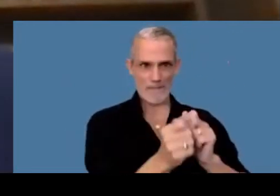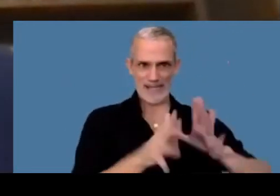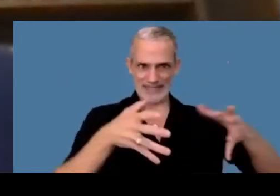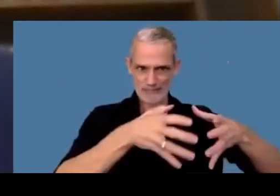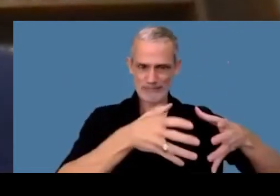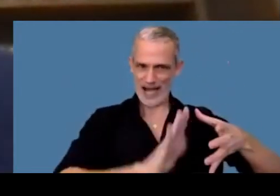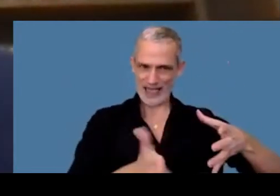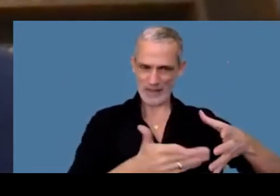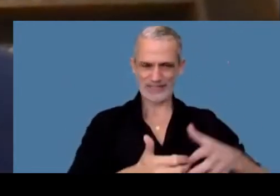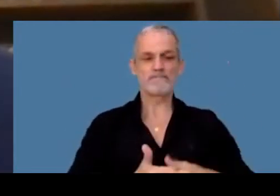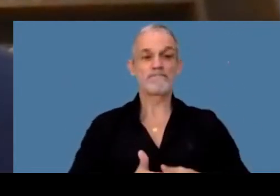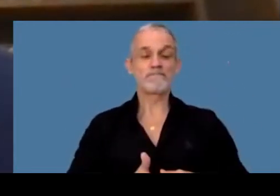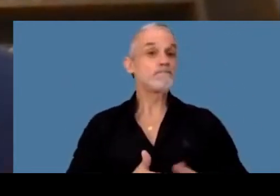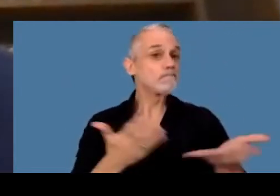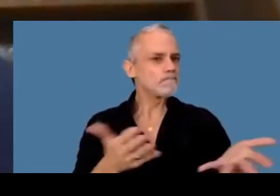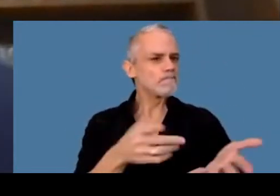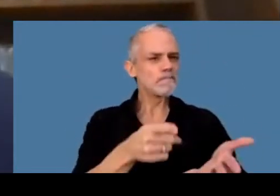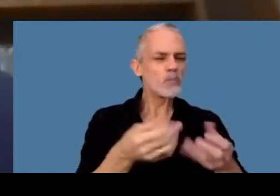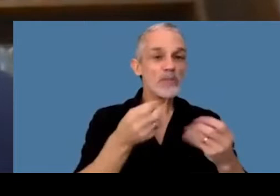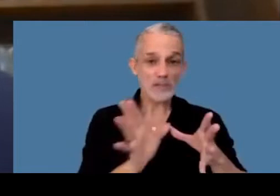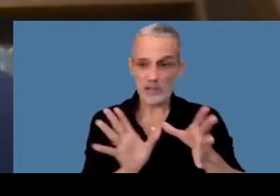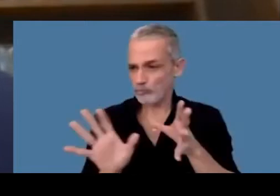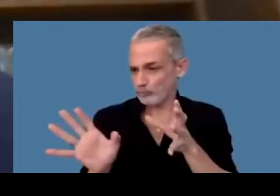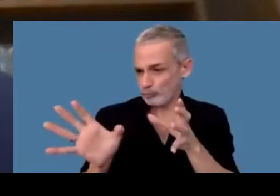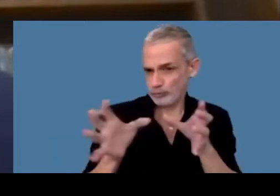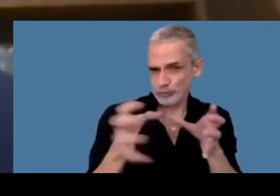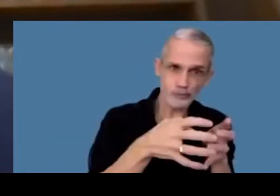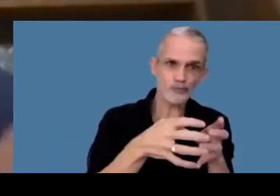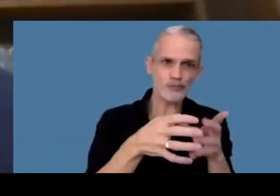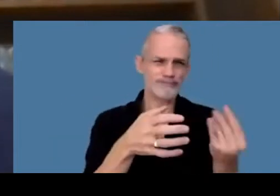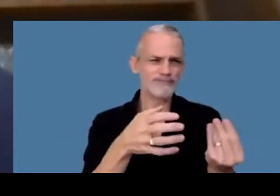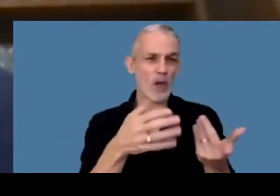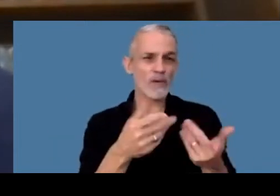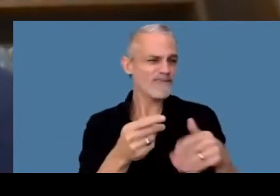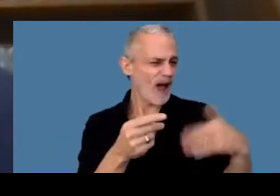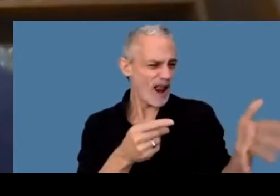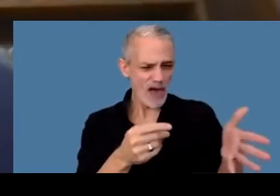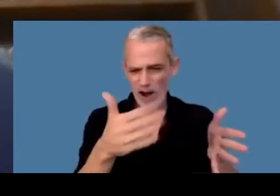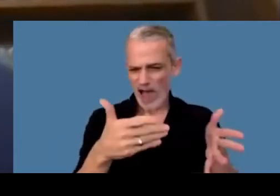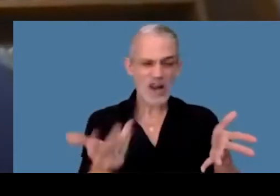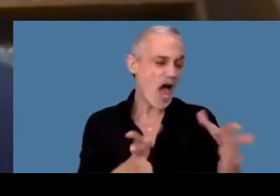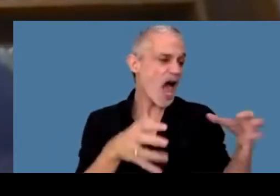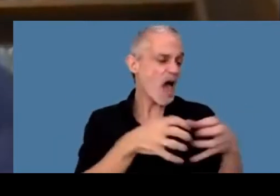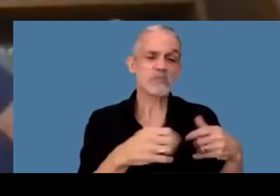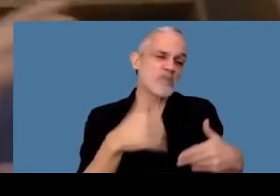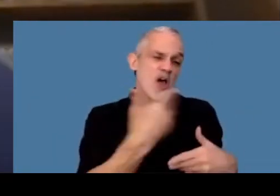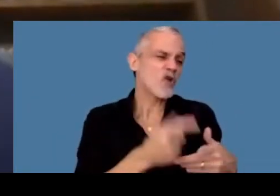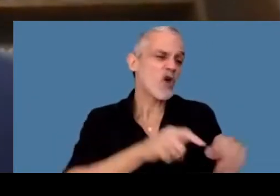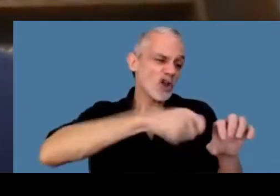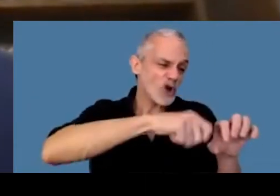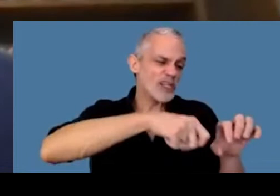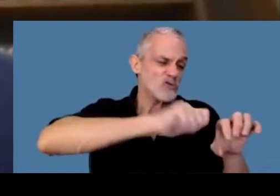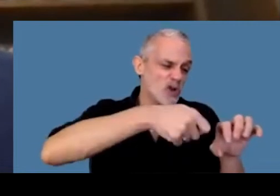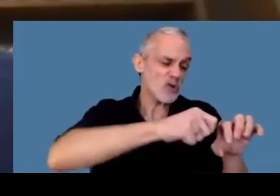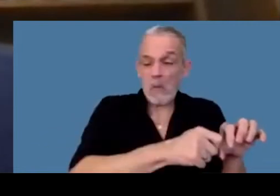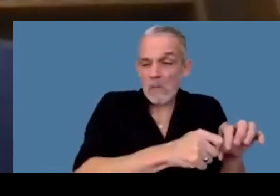se empezaron a nuclear, se nucleaban con el que tenían al lado. Si todos ponemos tornillo, esta es la parte de la fábrica donde